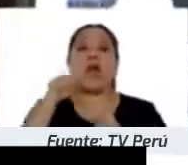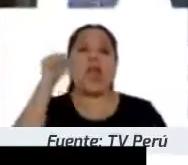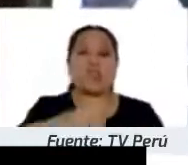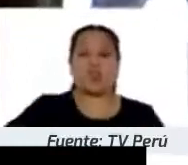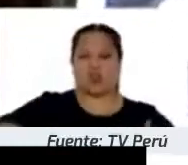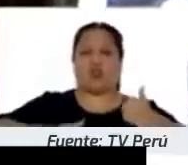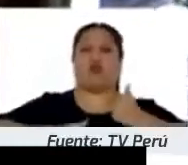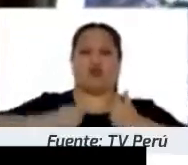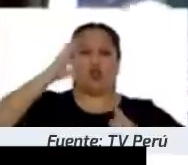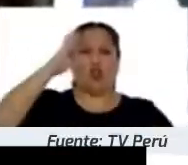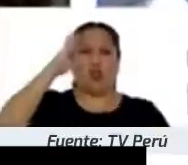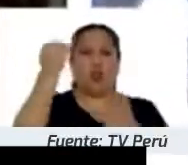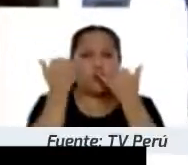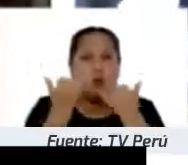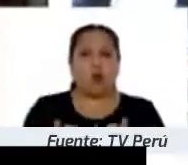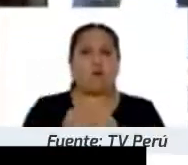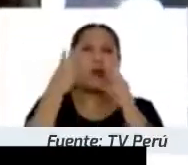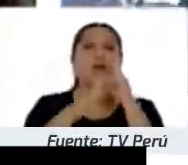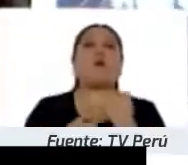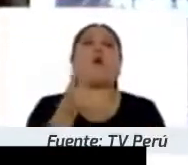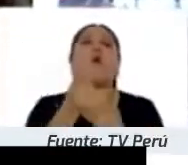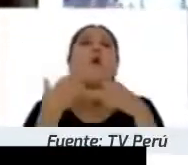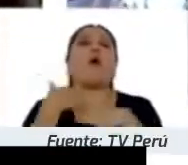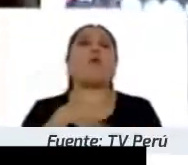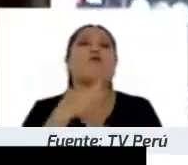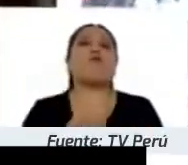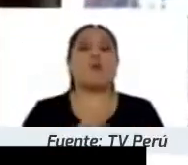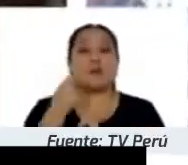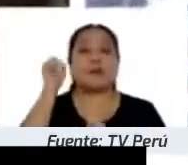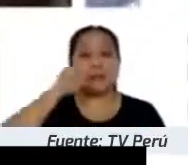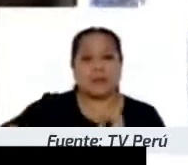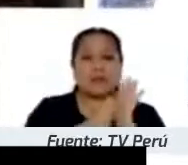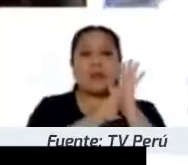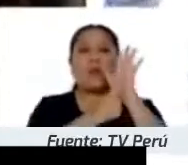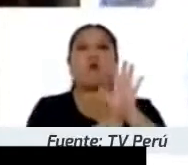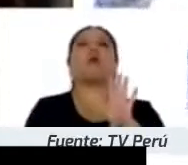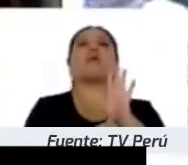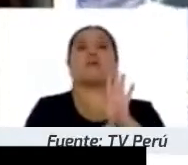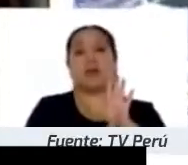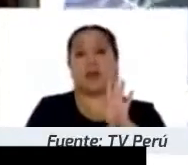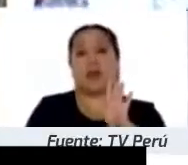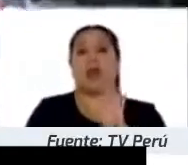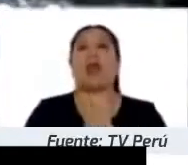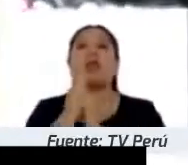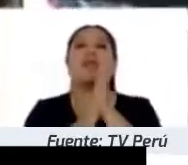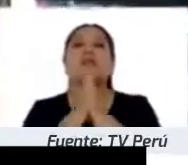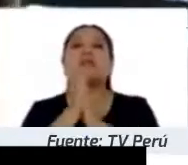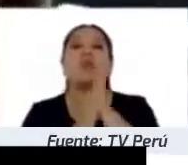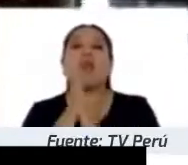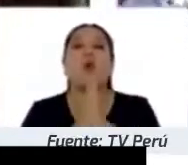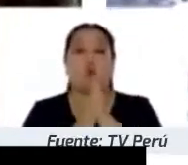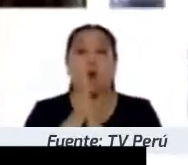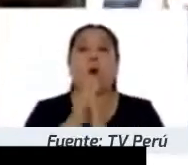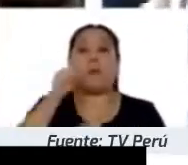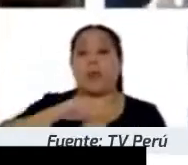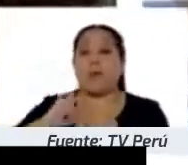soldados el día de hoy, para ver de qué manera se ve reflejada la voluntad popular. Queridos